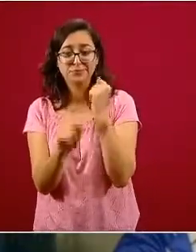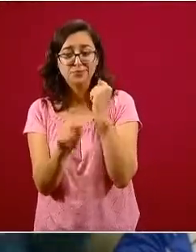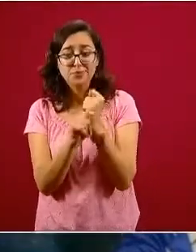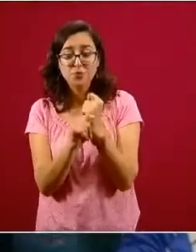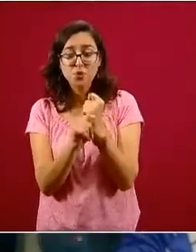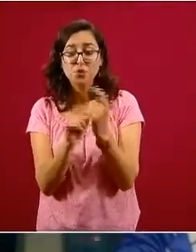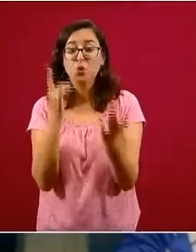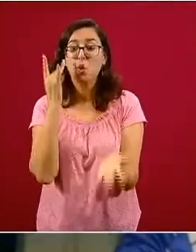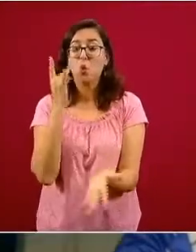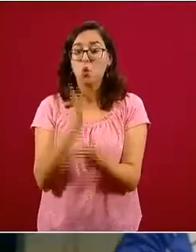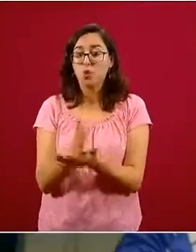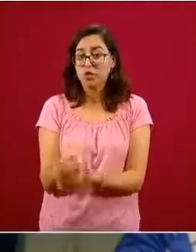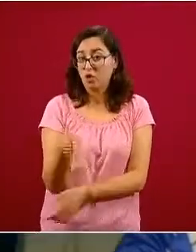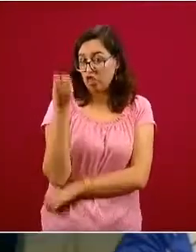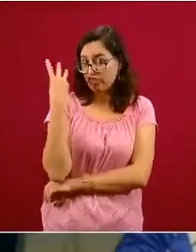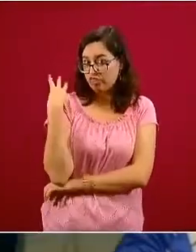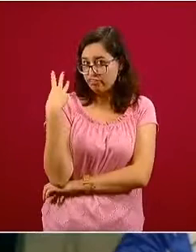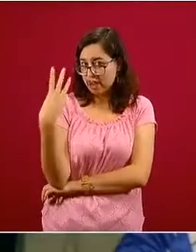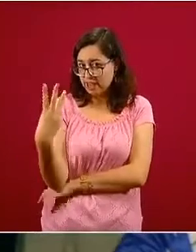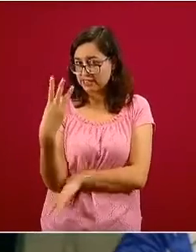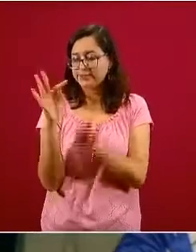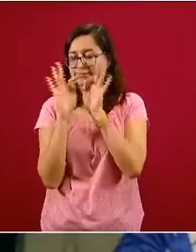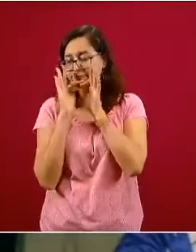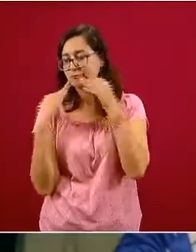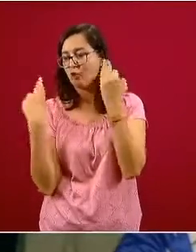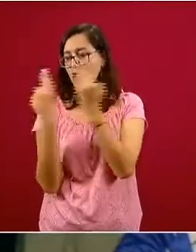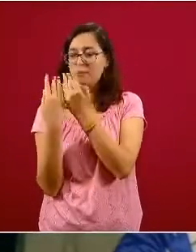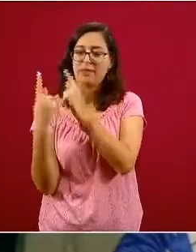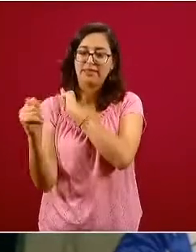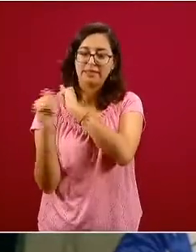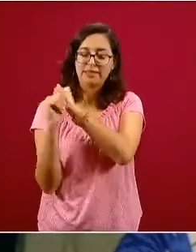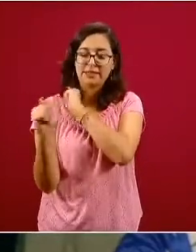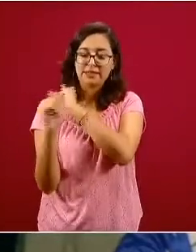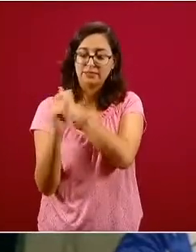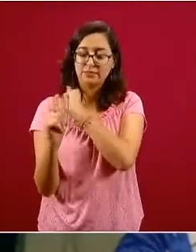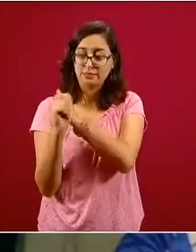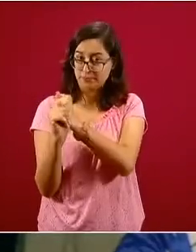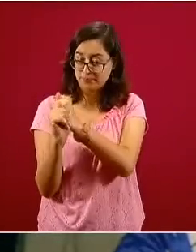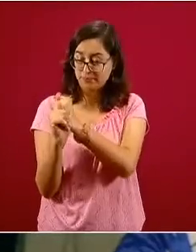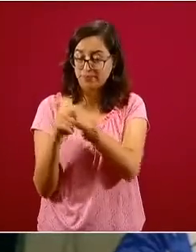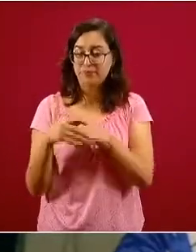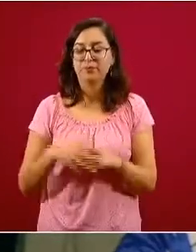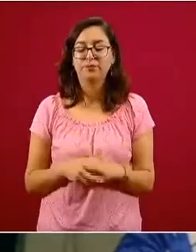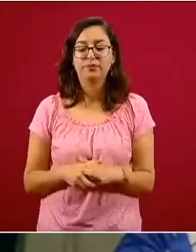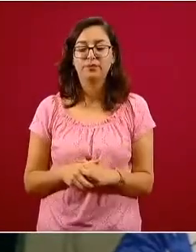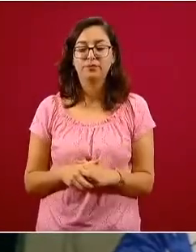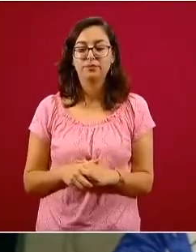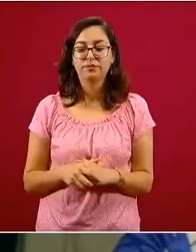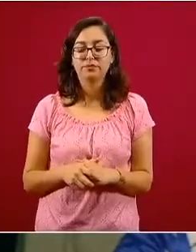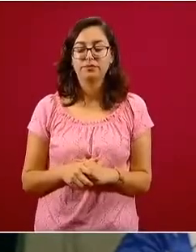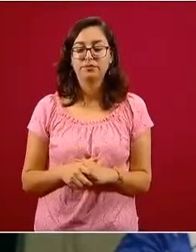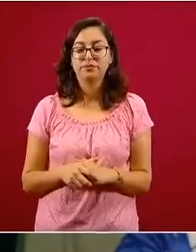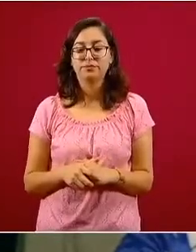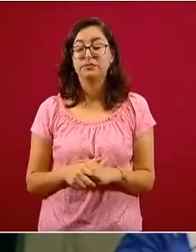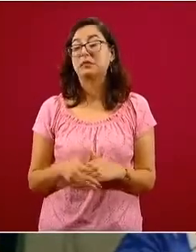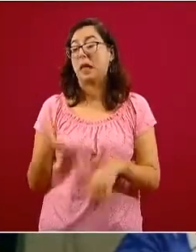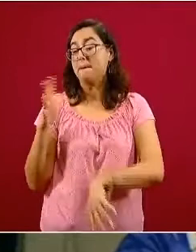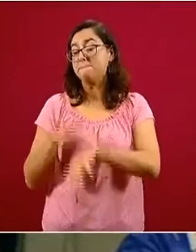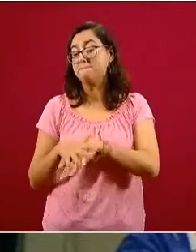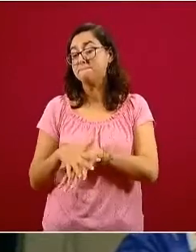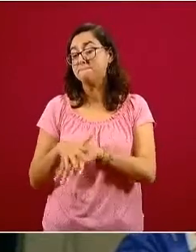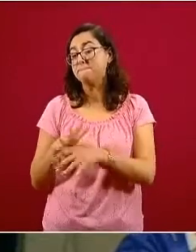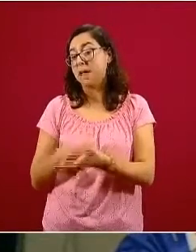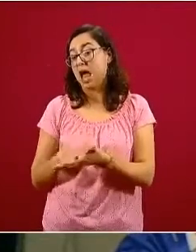Encontramos solo 3 rutas de transporte en el municipio. El mayor porcentaje de